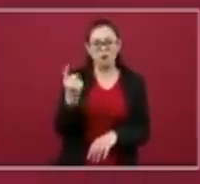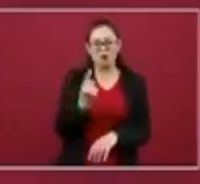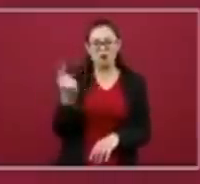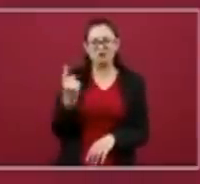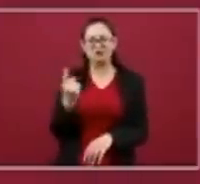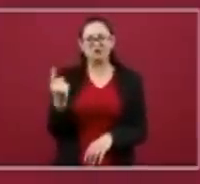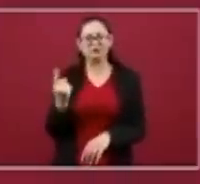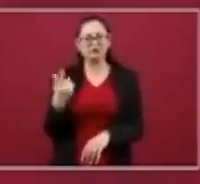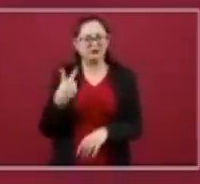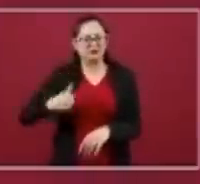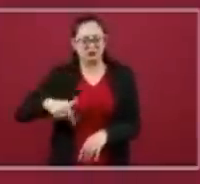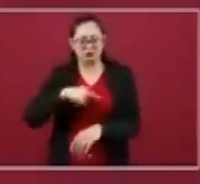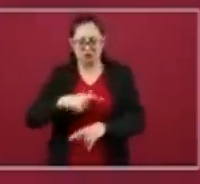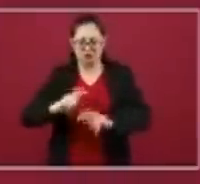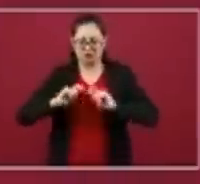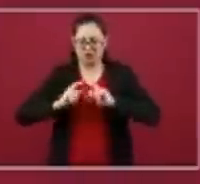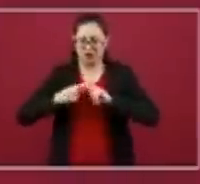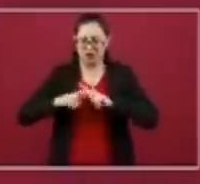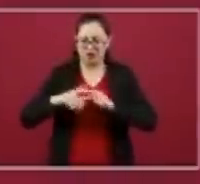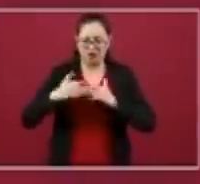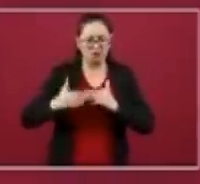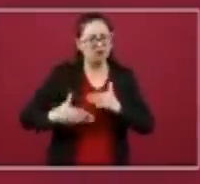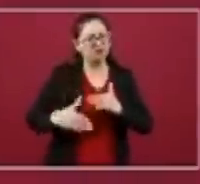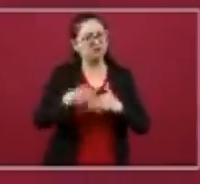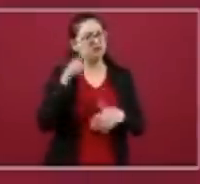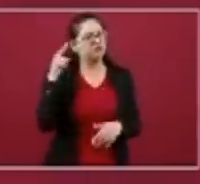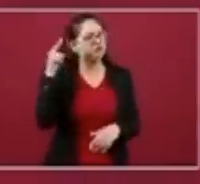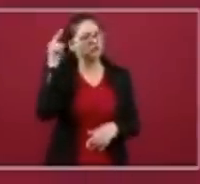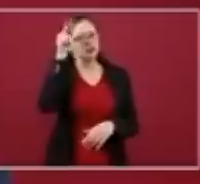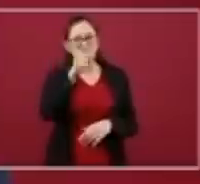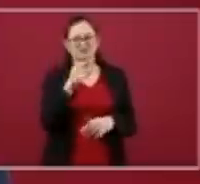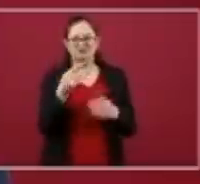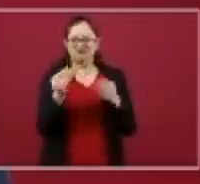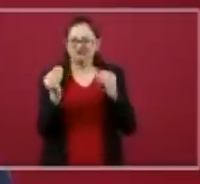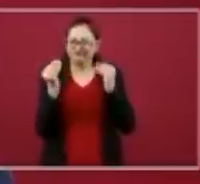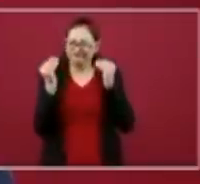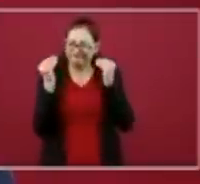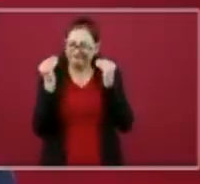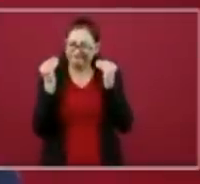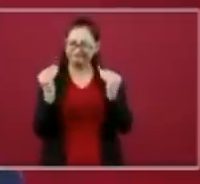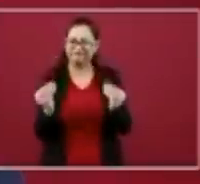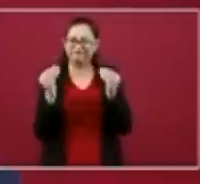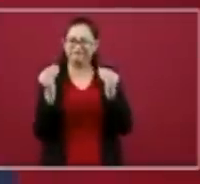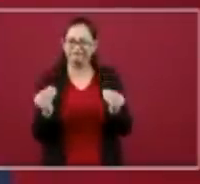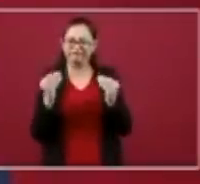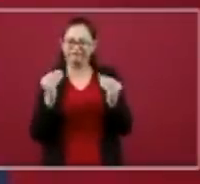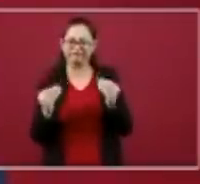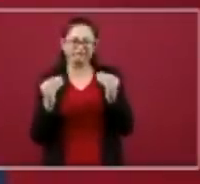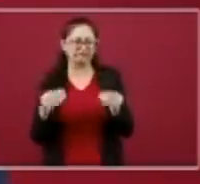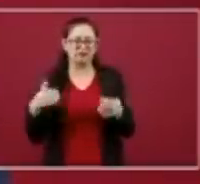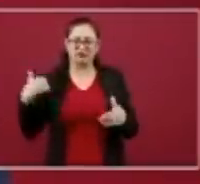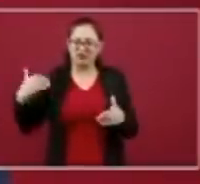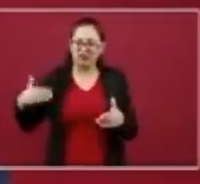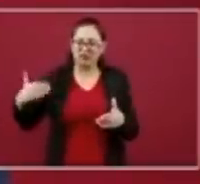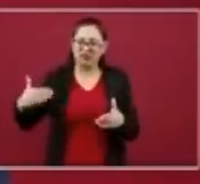desde que llegamos se incrementaron mucho, o ya venían